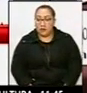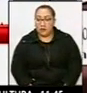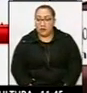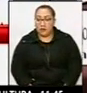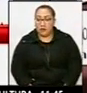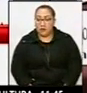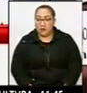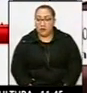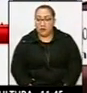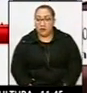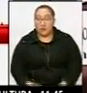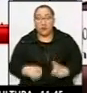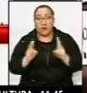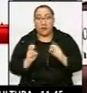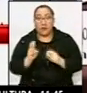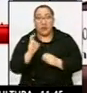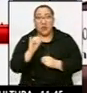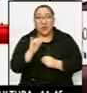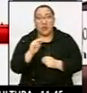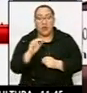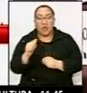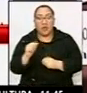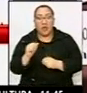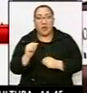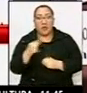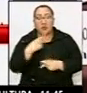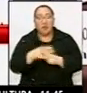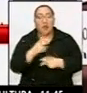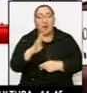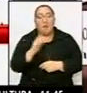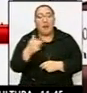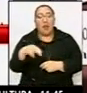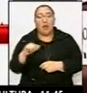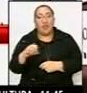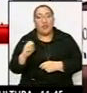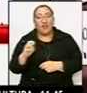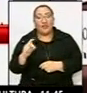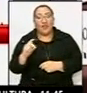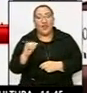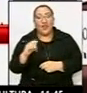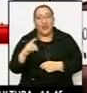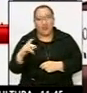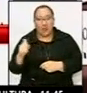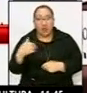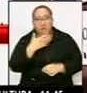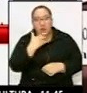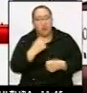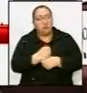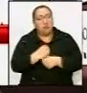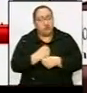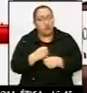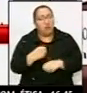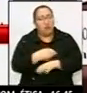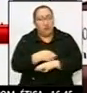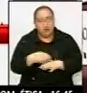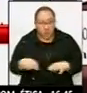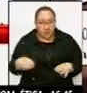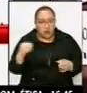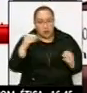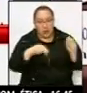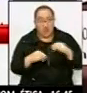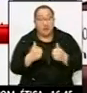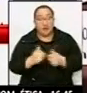saludo la intención de que Baños del Inca ahora puedan fortalecer el tema de su laboratorio, más profesionales, más